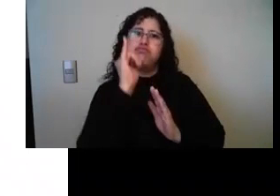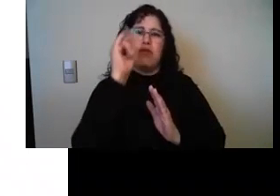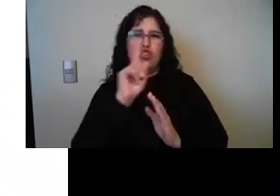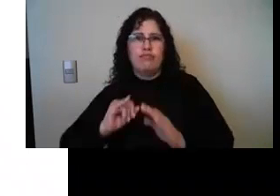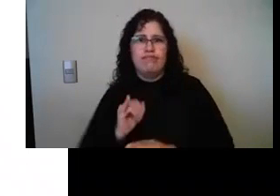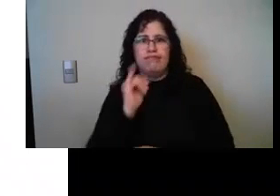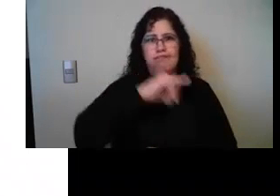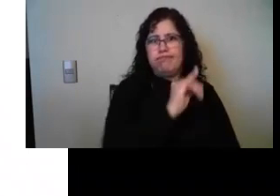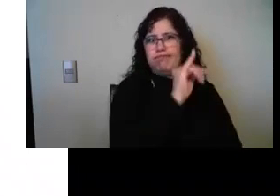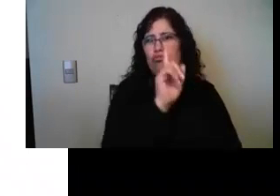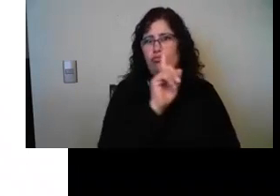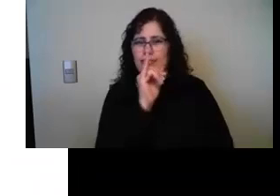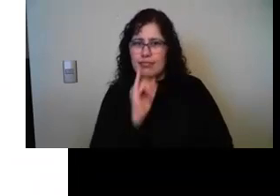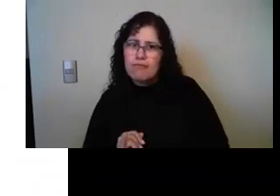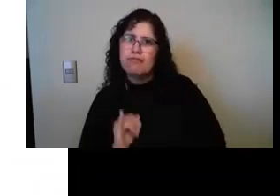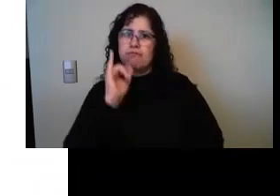indicando acá.